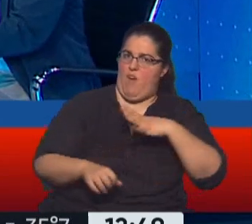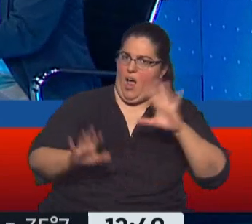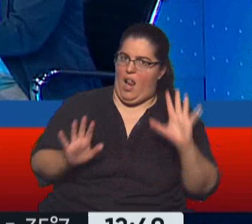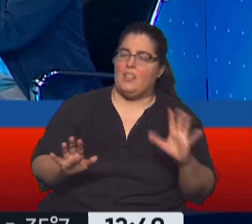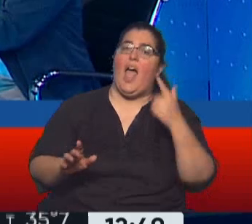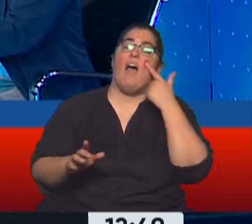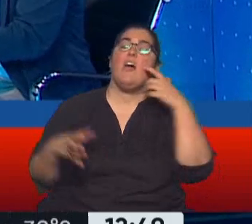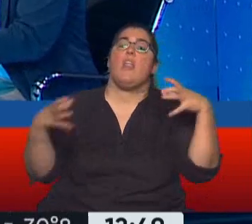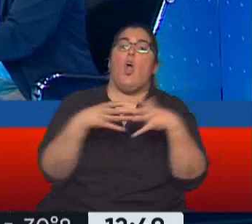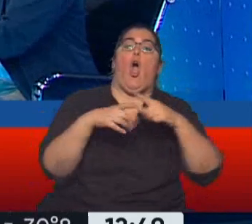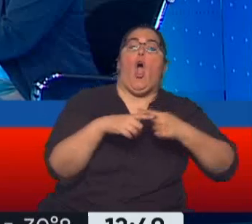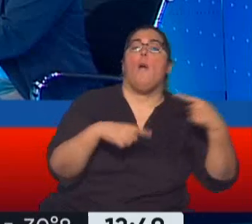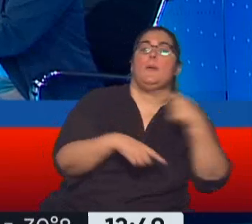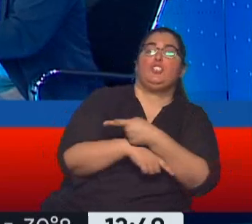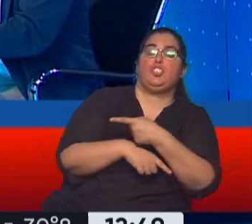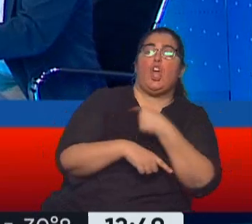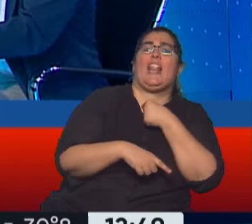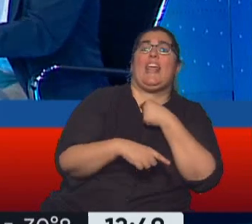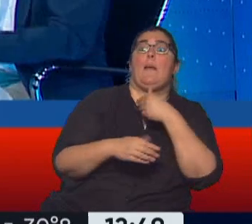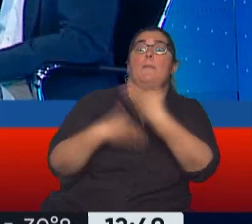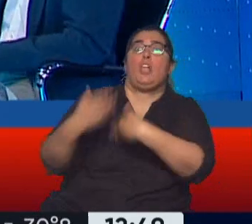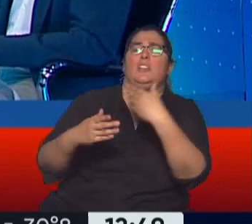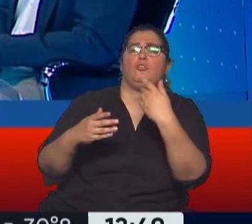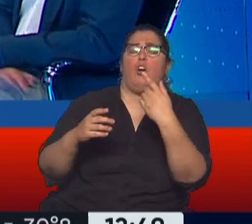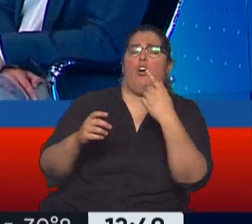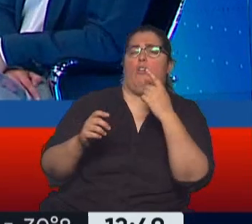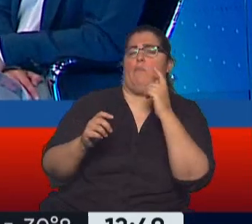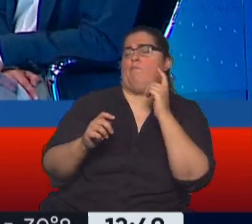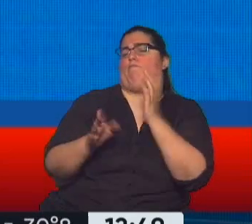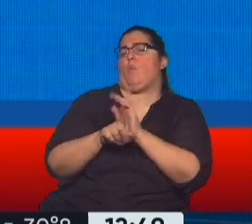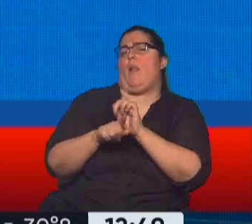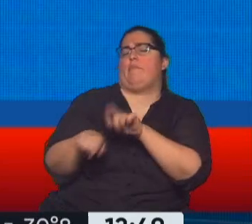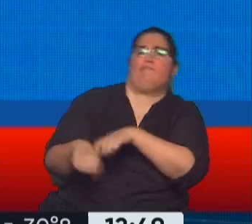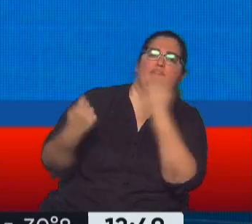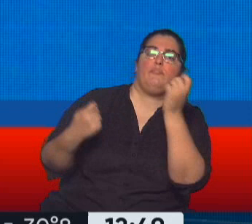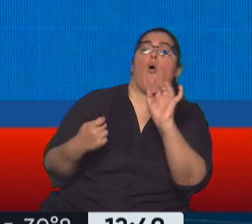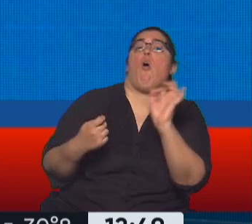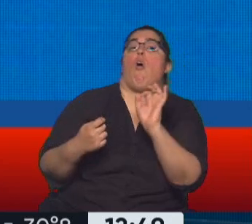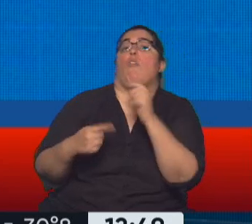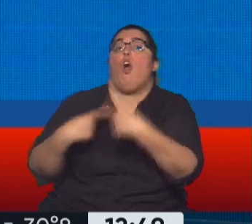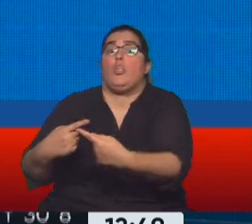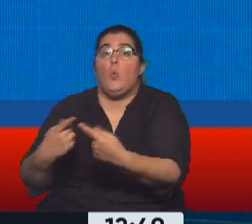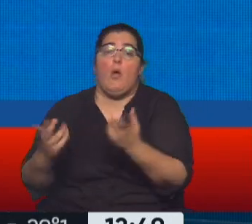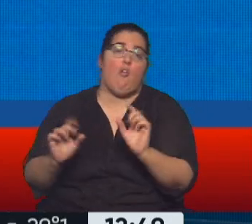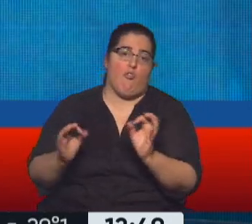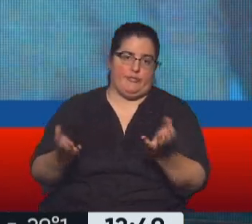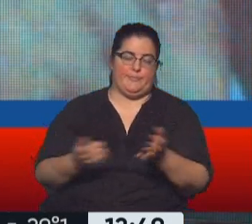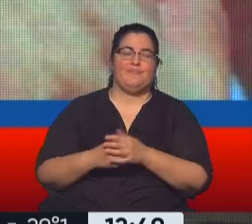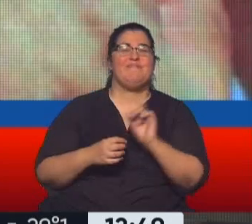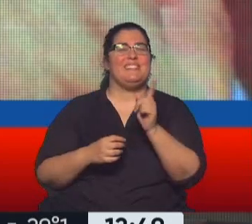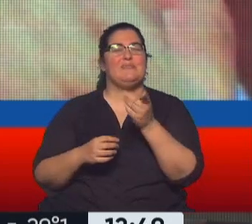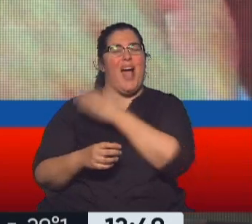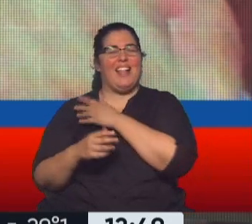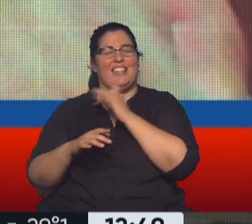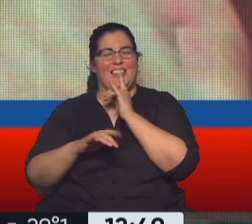la oposición también, a ver si quieren dinamitar ese proceso o no. Sí, por eso decía que al principio, al presentar el tema, las